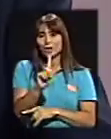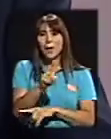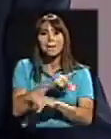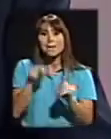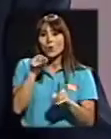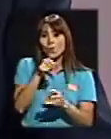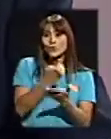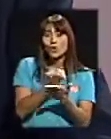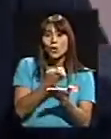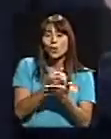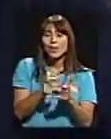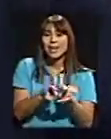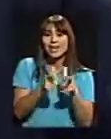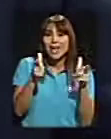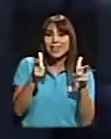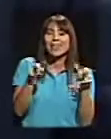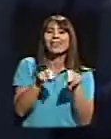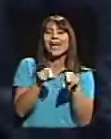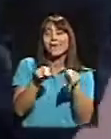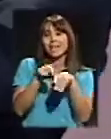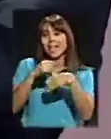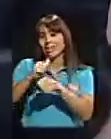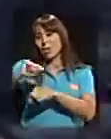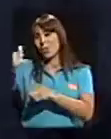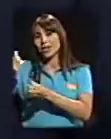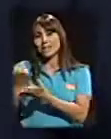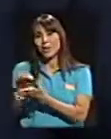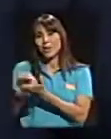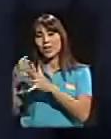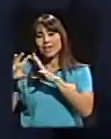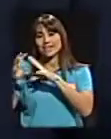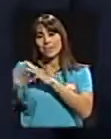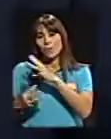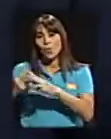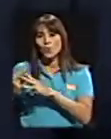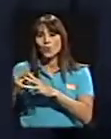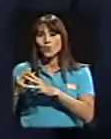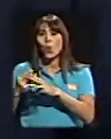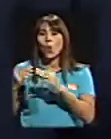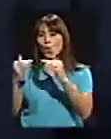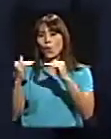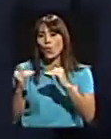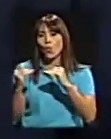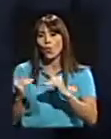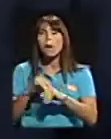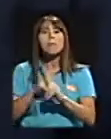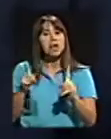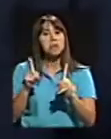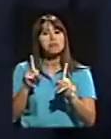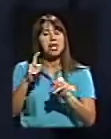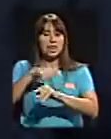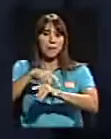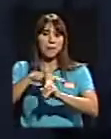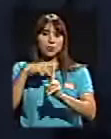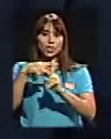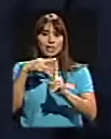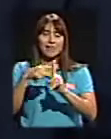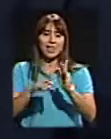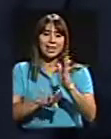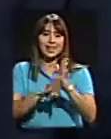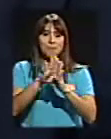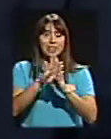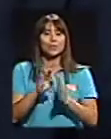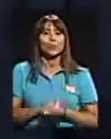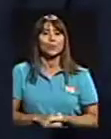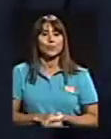otras economías del mundo un poco hacia abajo. Pero en una etapa positiva de crecimiento. Perfecto. Y